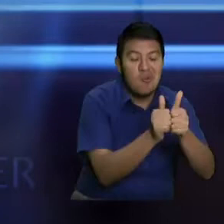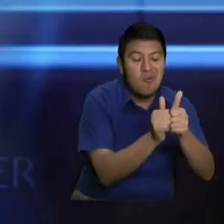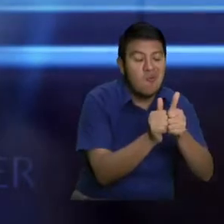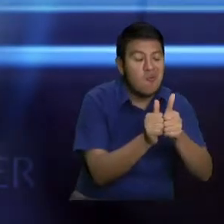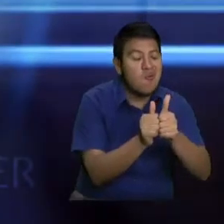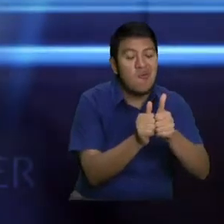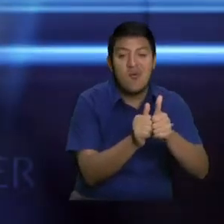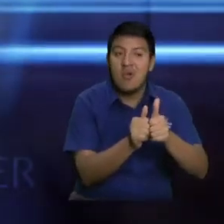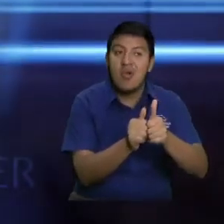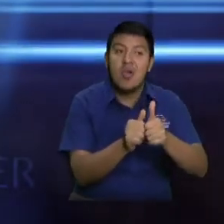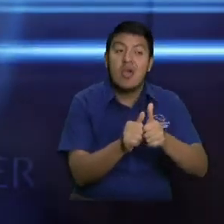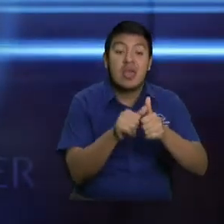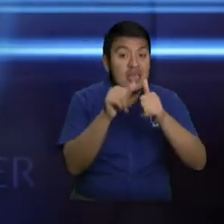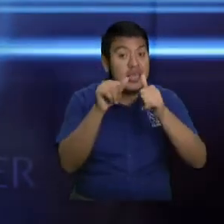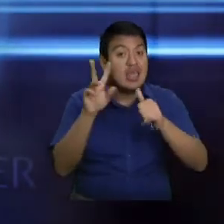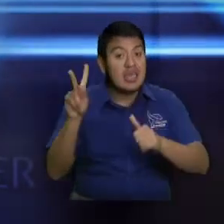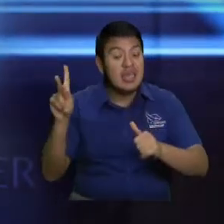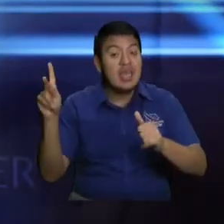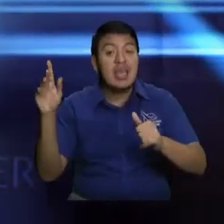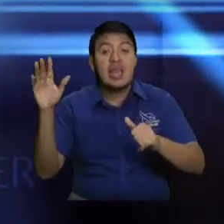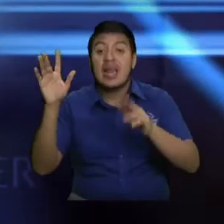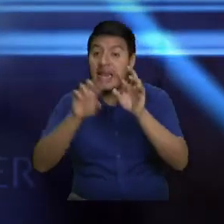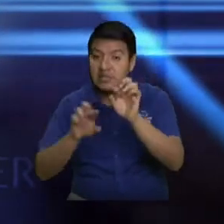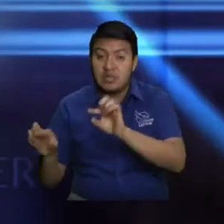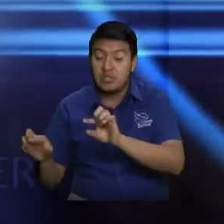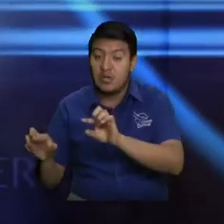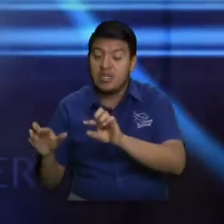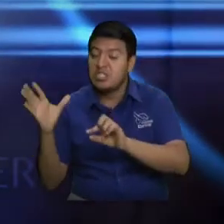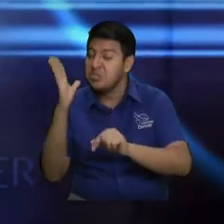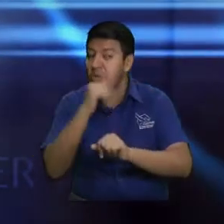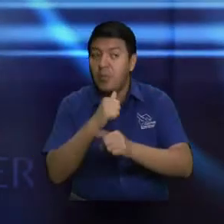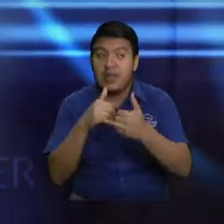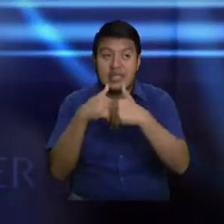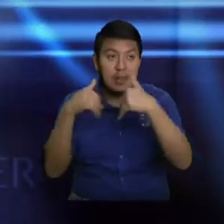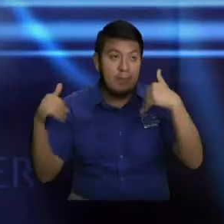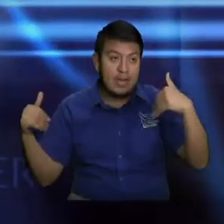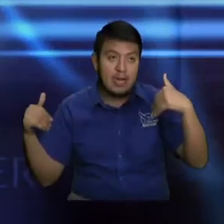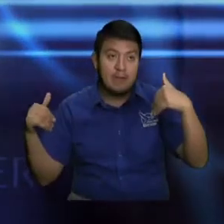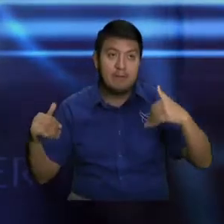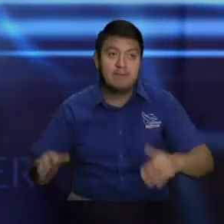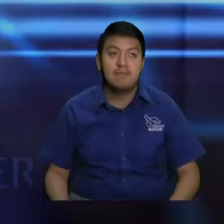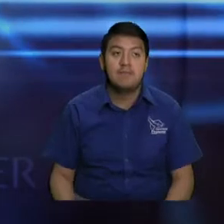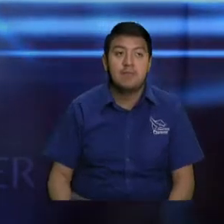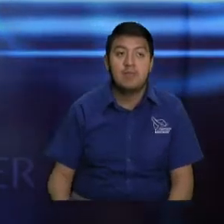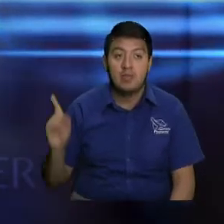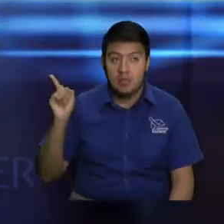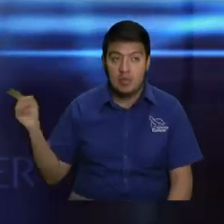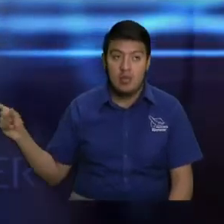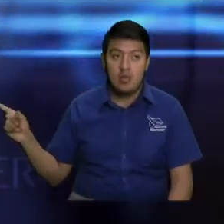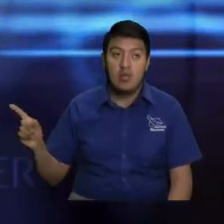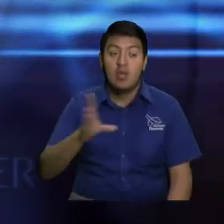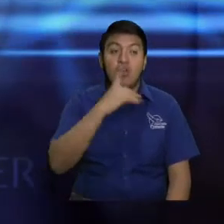hacerlo chivolas con implícito y explícito, diciendo, por lo tanto, lo que Dios separó,